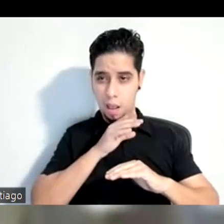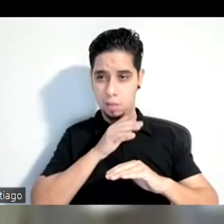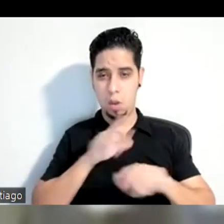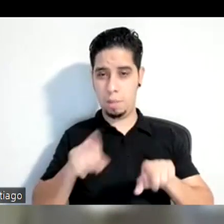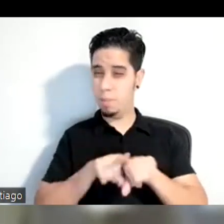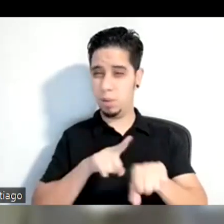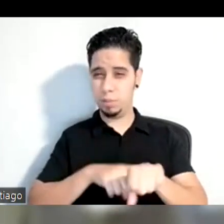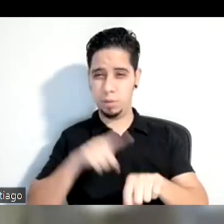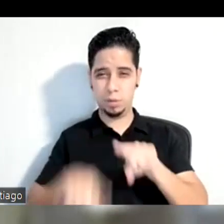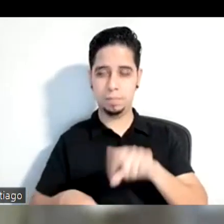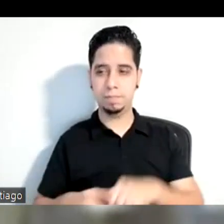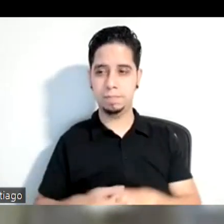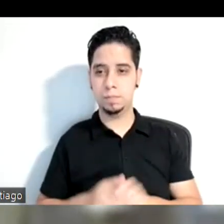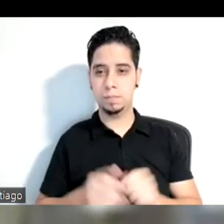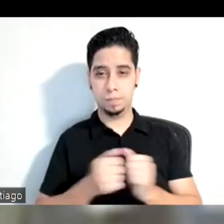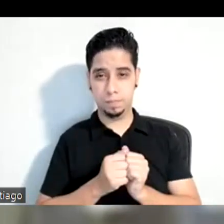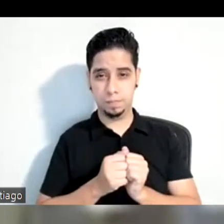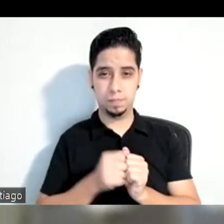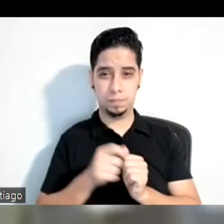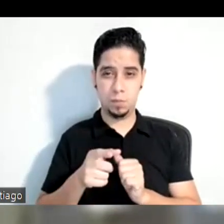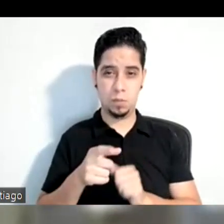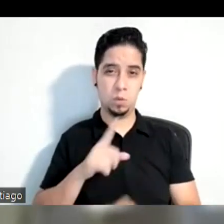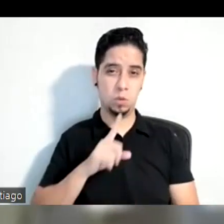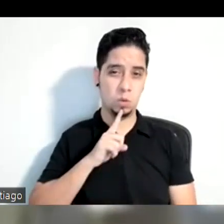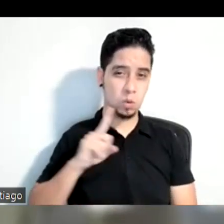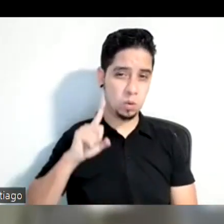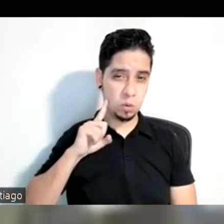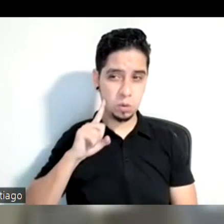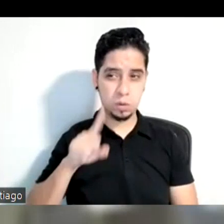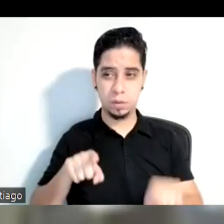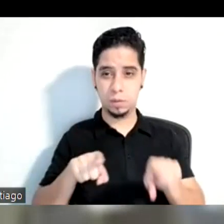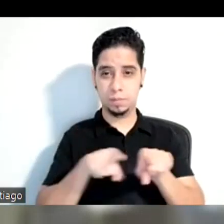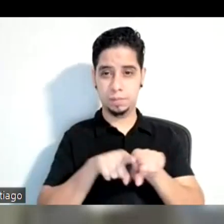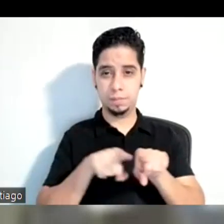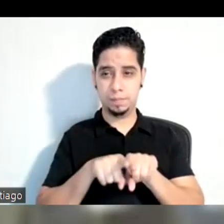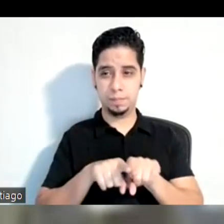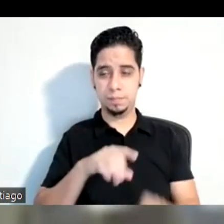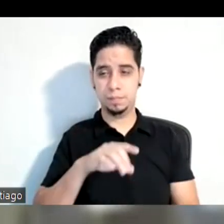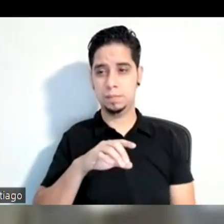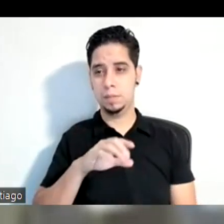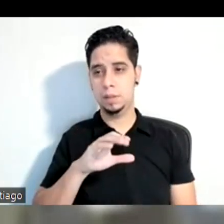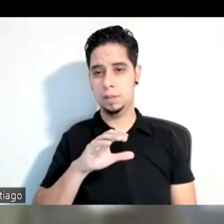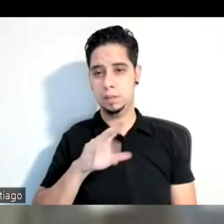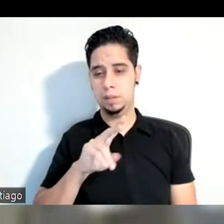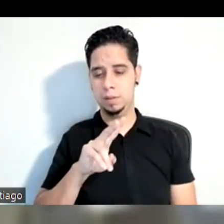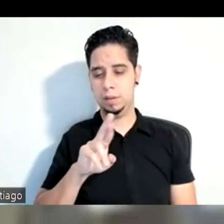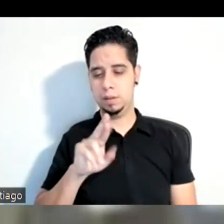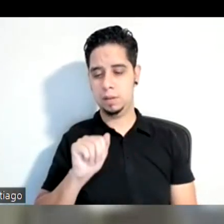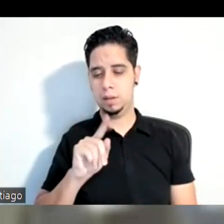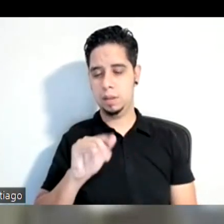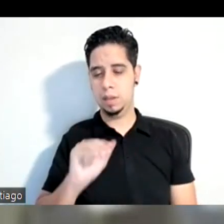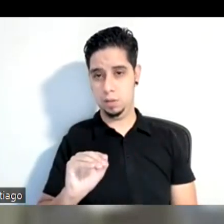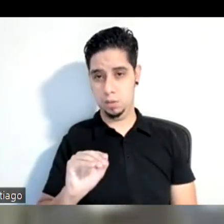sordos, funcionaba mucho como el CV, el CB Radio, ¿verdad? Citizens Band